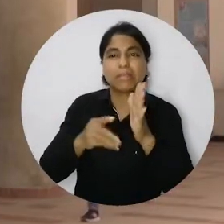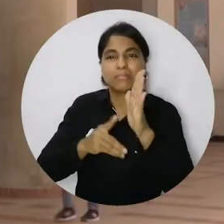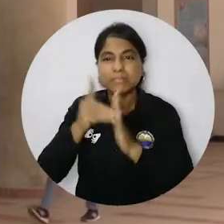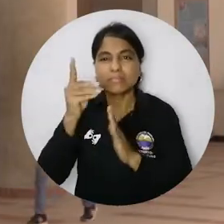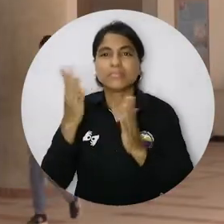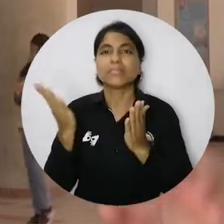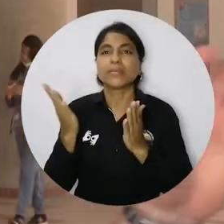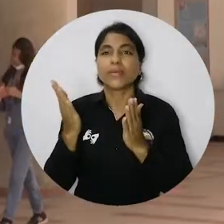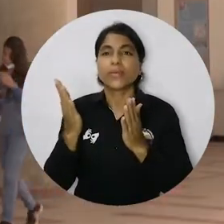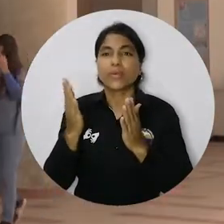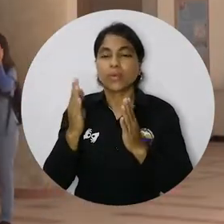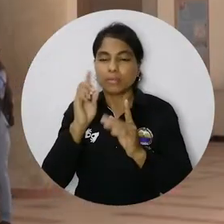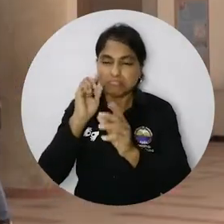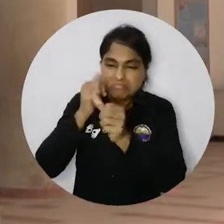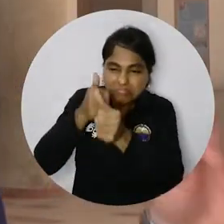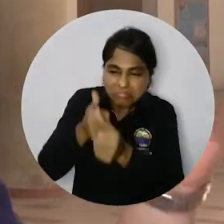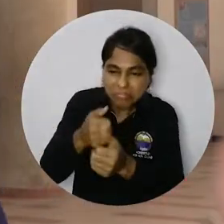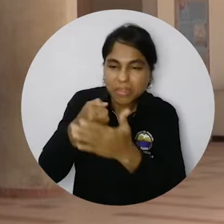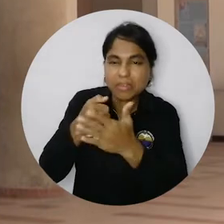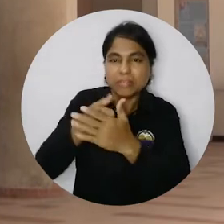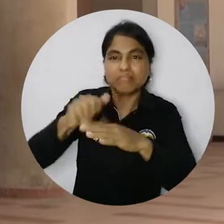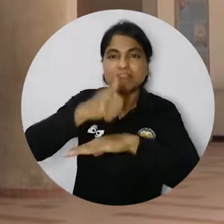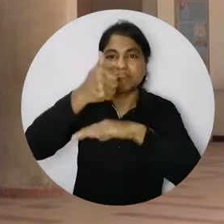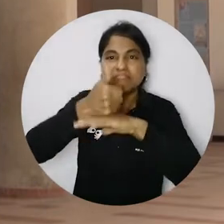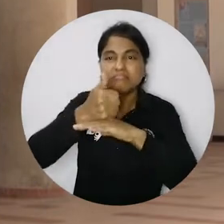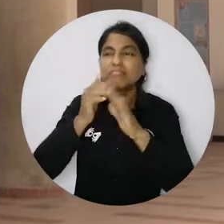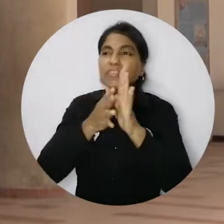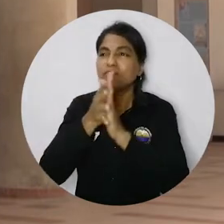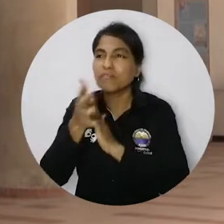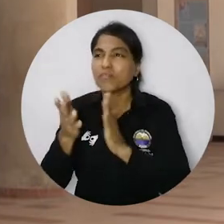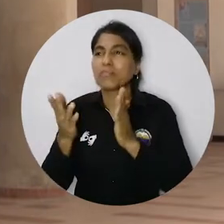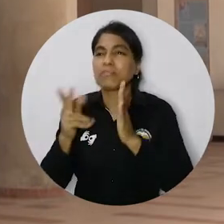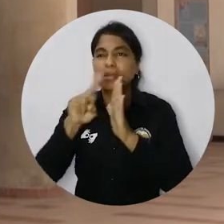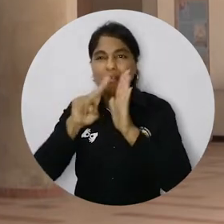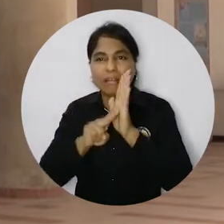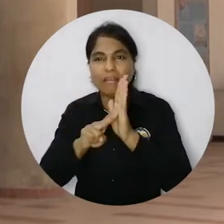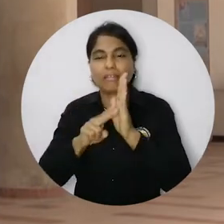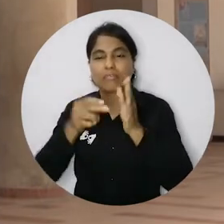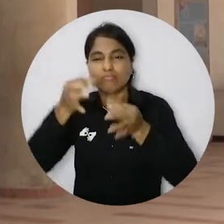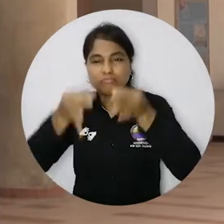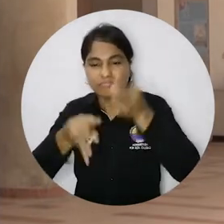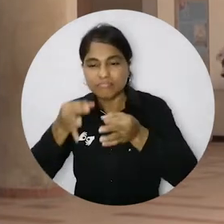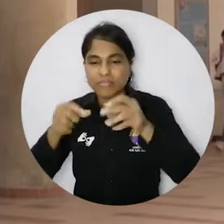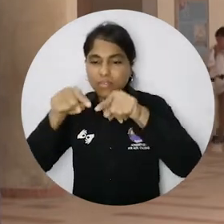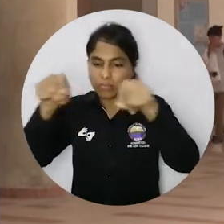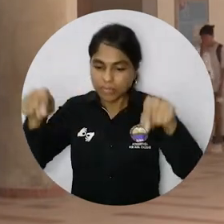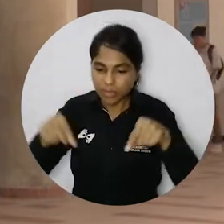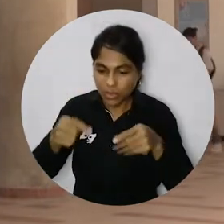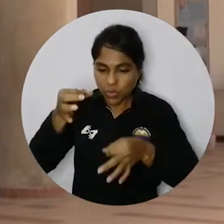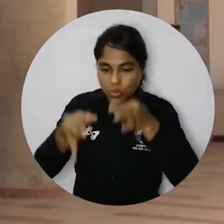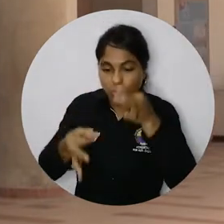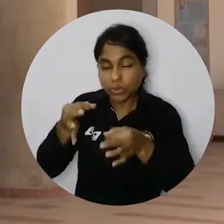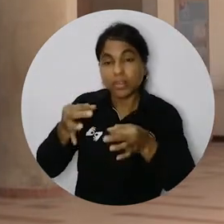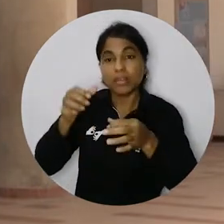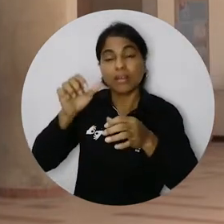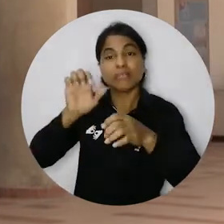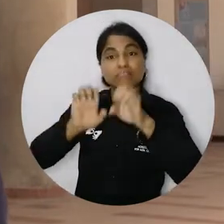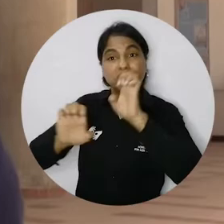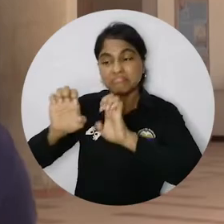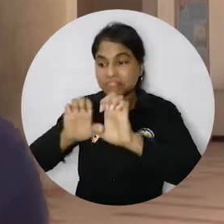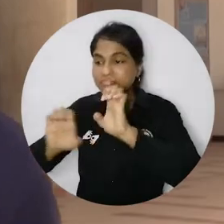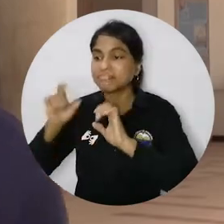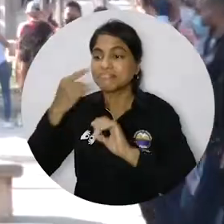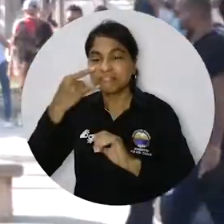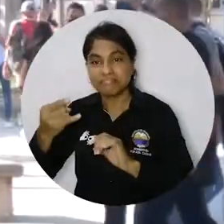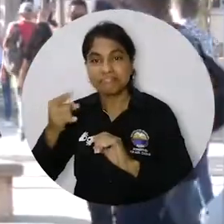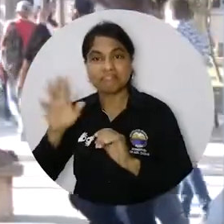informe de seguimiento a las gestiones rectorales, algún informe asociado con temas de riesgos jurídicos y de actuaciones de la oficina jurídica en